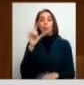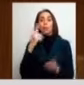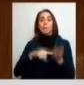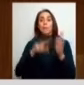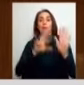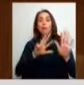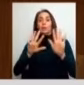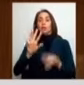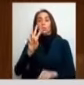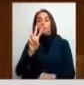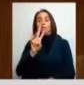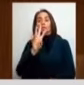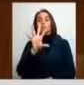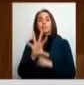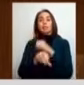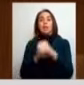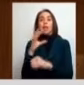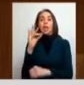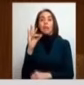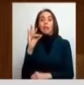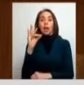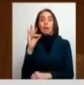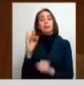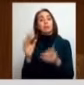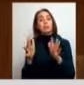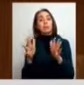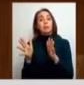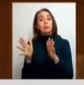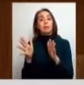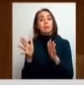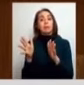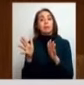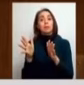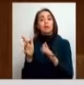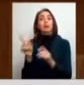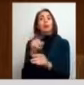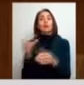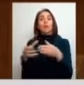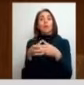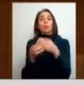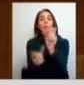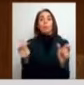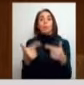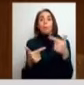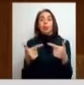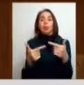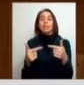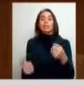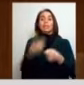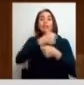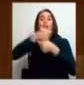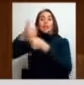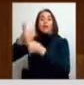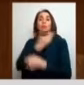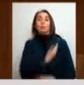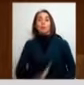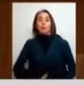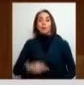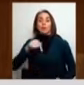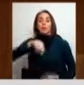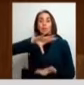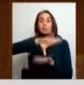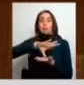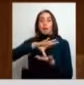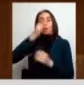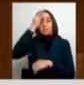35 años edad promedio del comité político que actualmente rige los destinos de este país una enfermedad nos